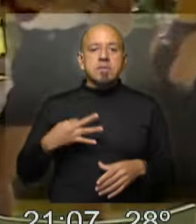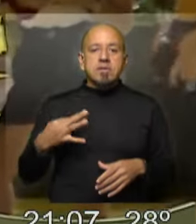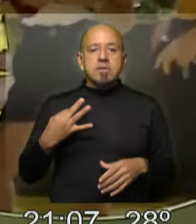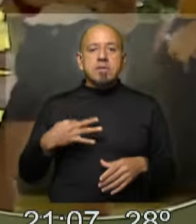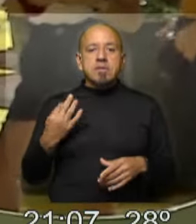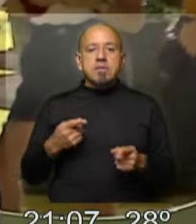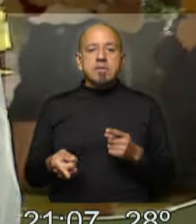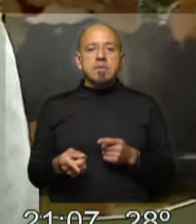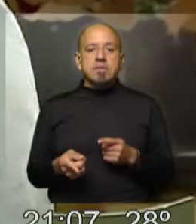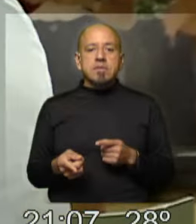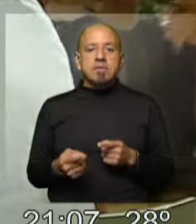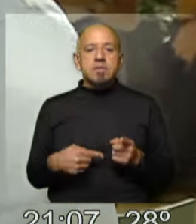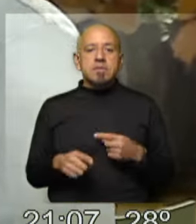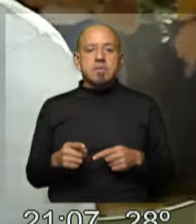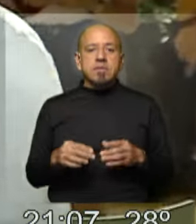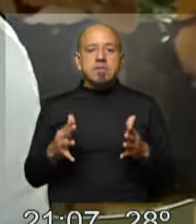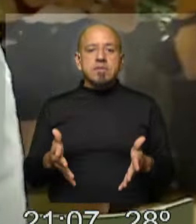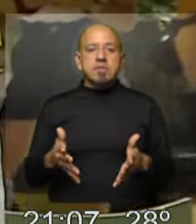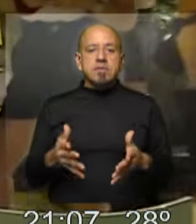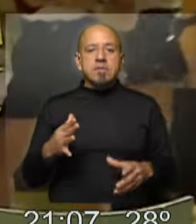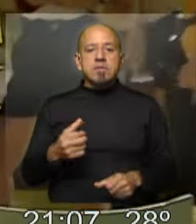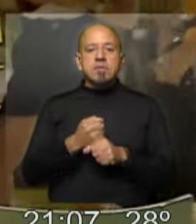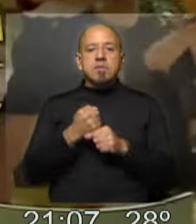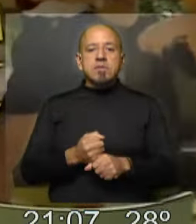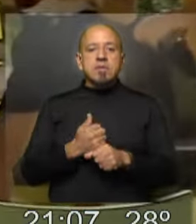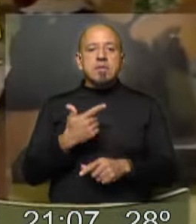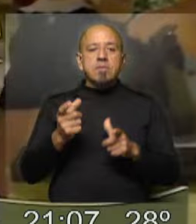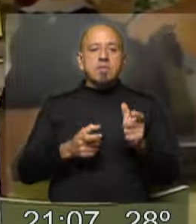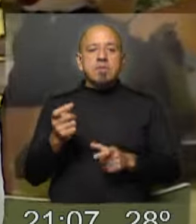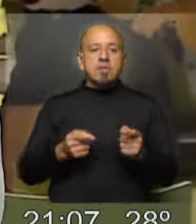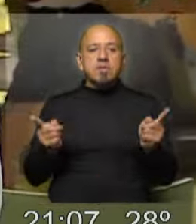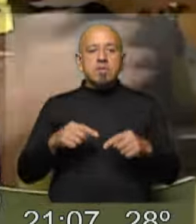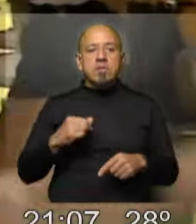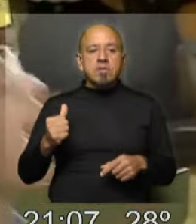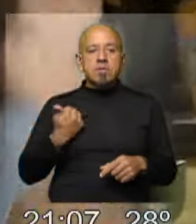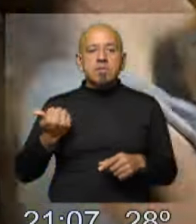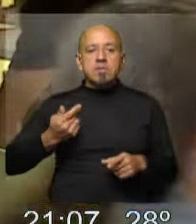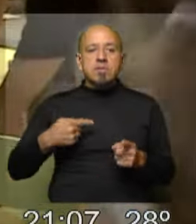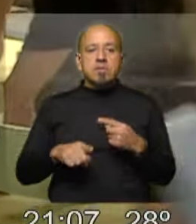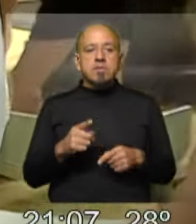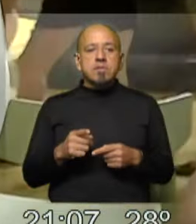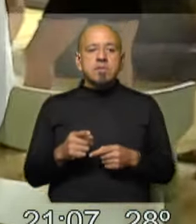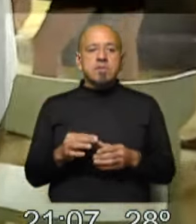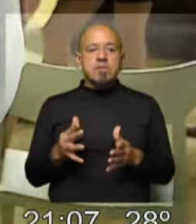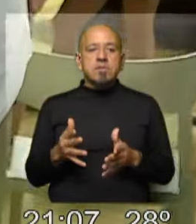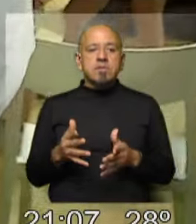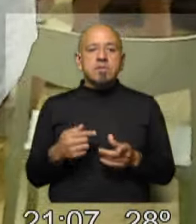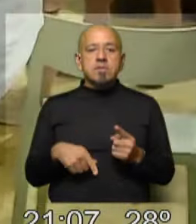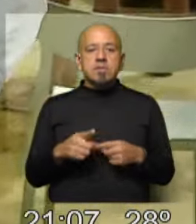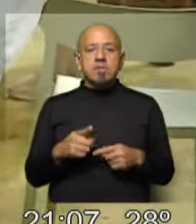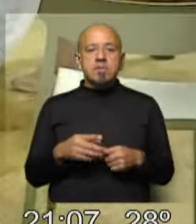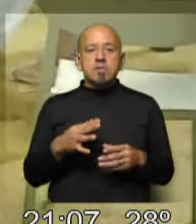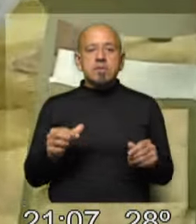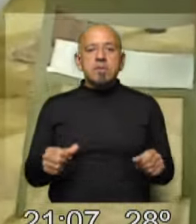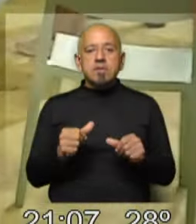movía Estoy al lado de la parada y la gente que viene lo que la aprovecha y lo aprovecha ya bueno como decías hacían